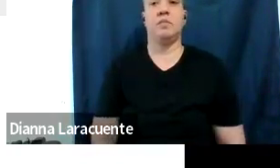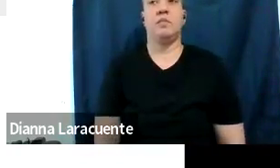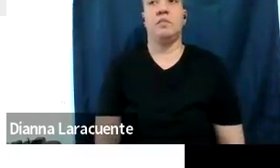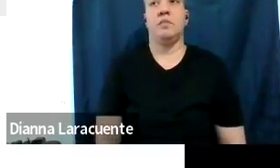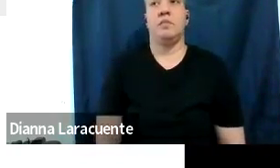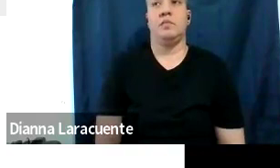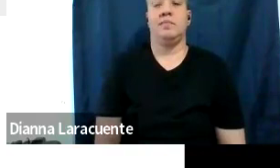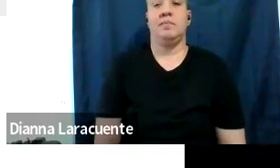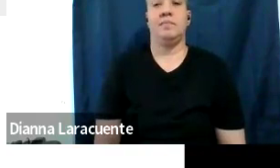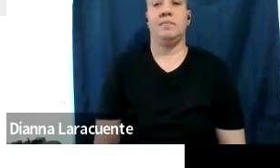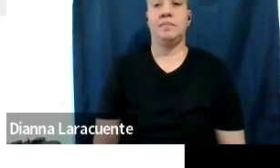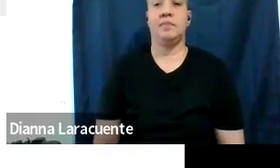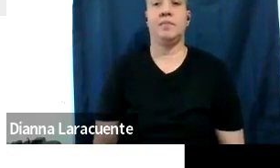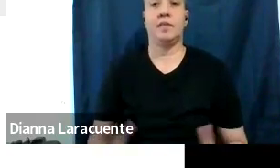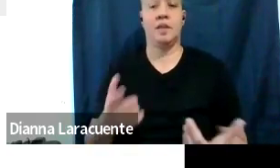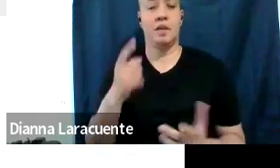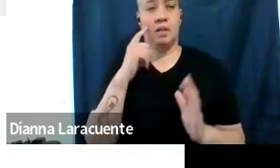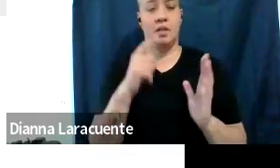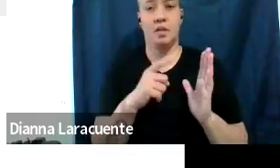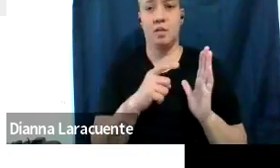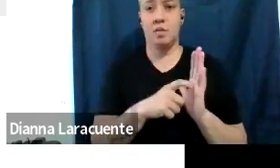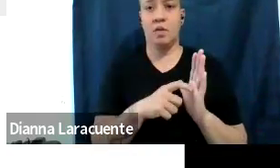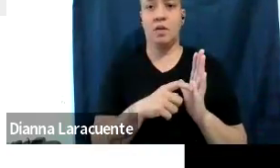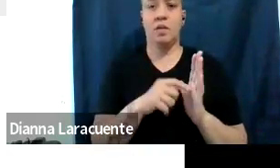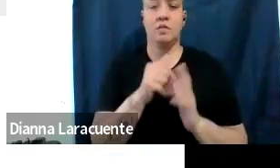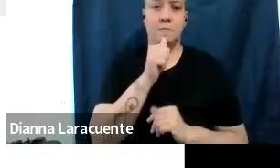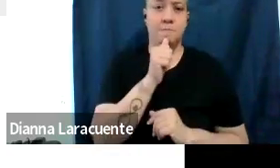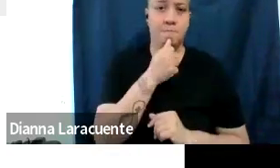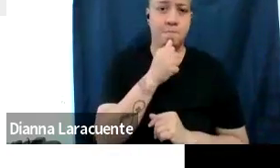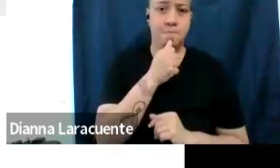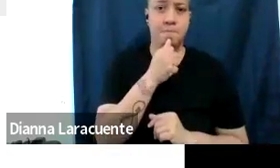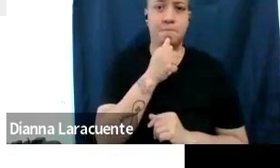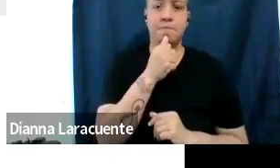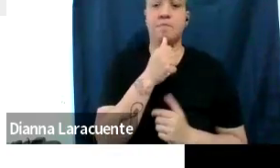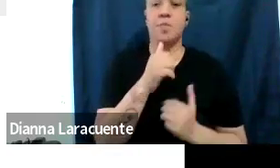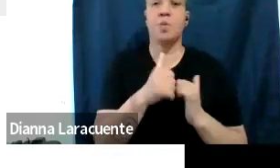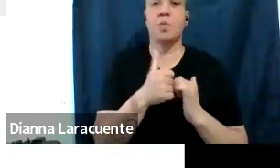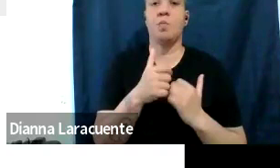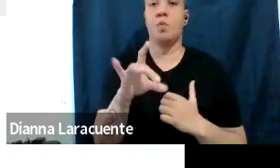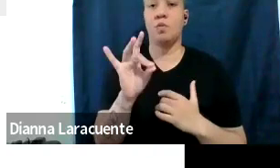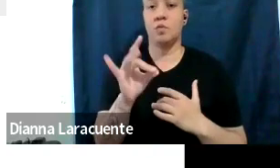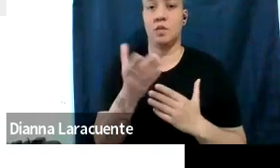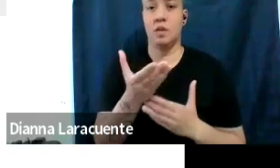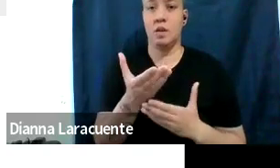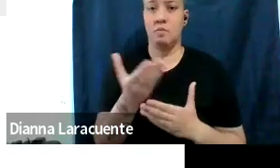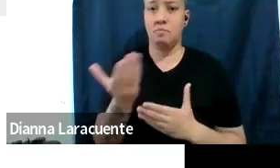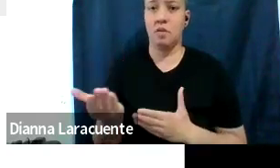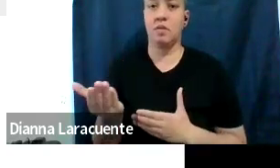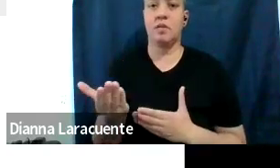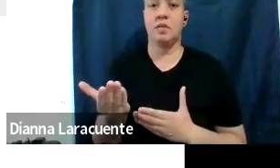él se está dando cuenta que muere, es la angustia de cómo él consigue algo. Y me encuentro esta